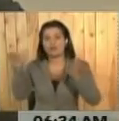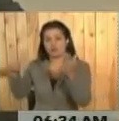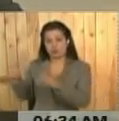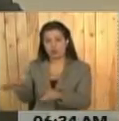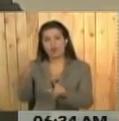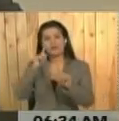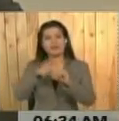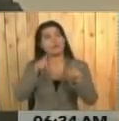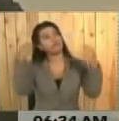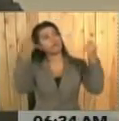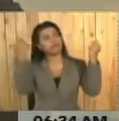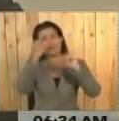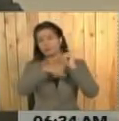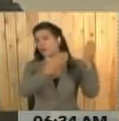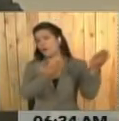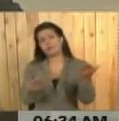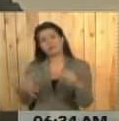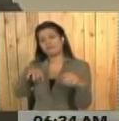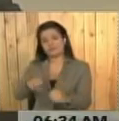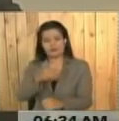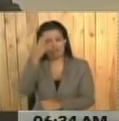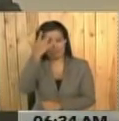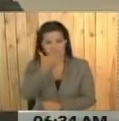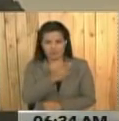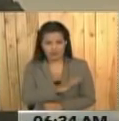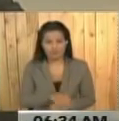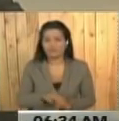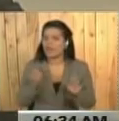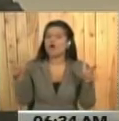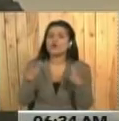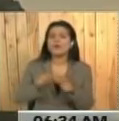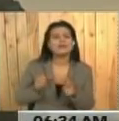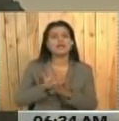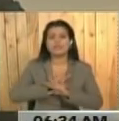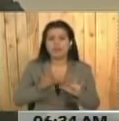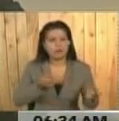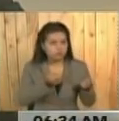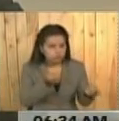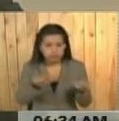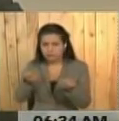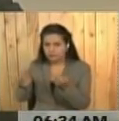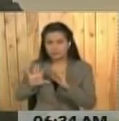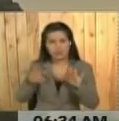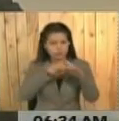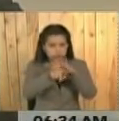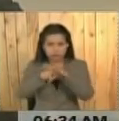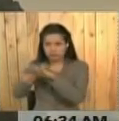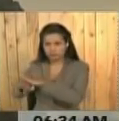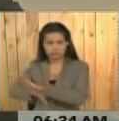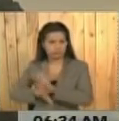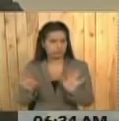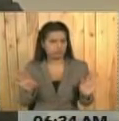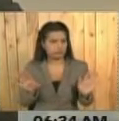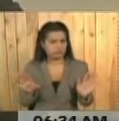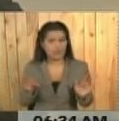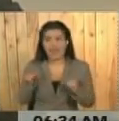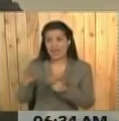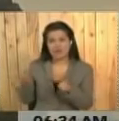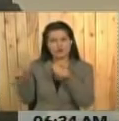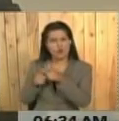cevin ha actuado el cevin ha hecho lo que le corresponde el cevin no es para nada la vieja